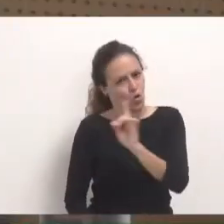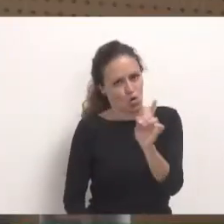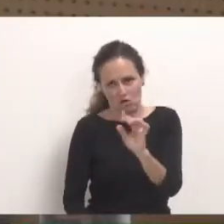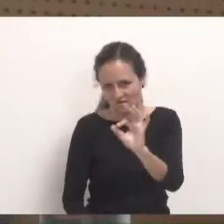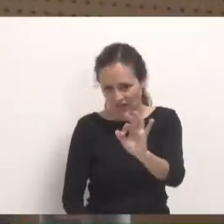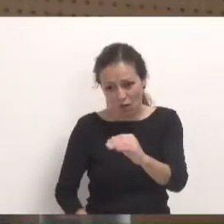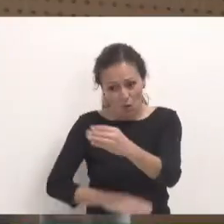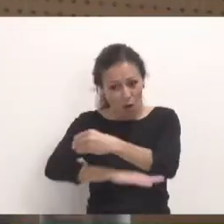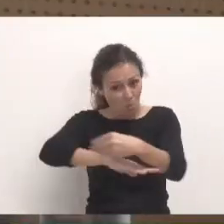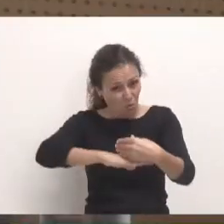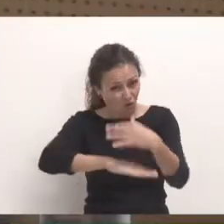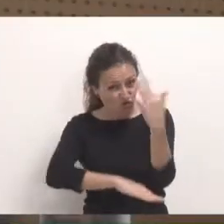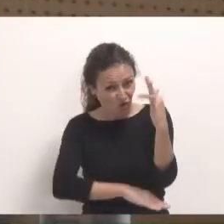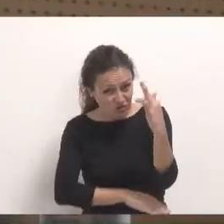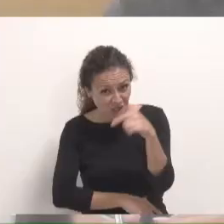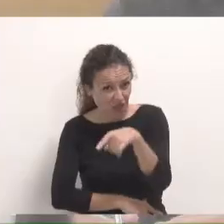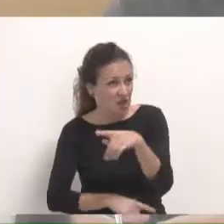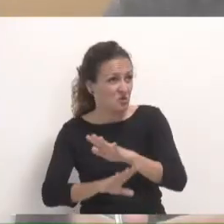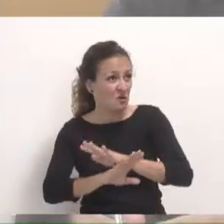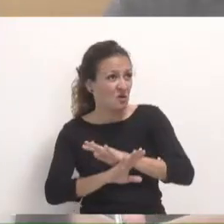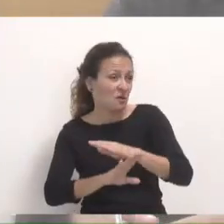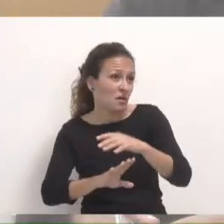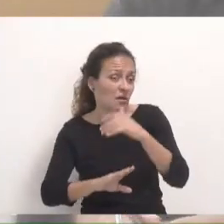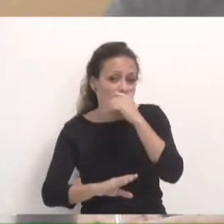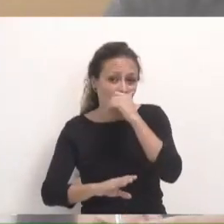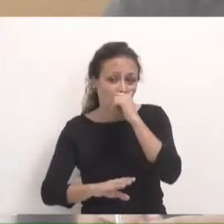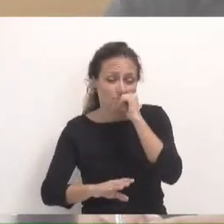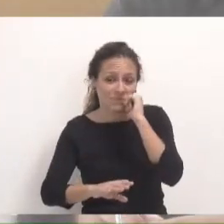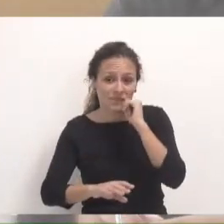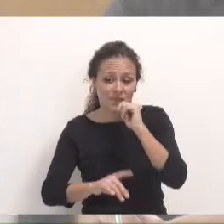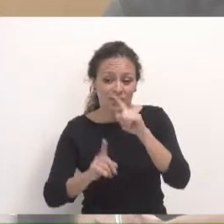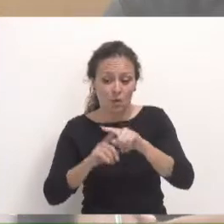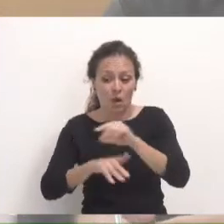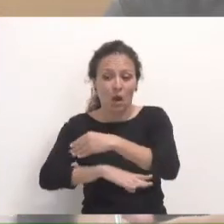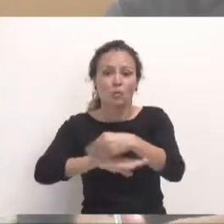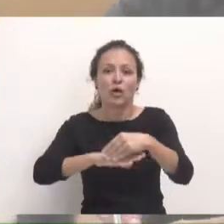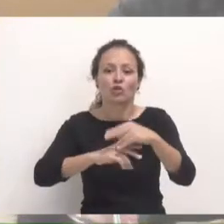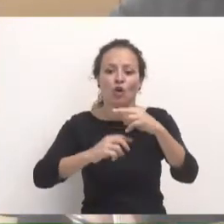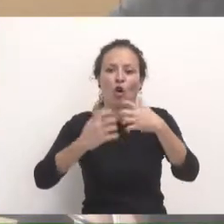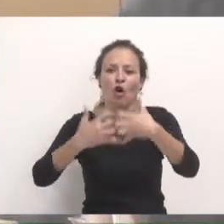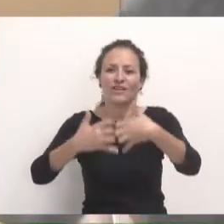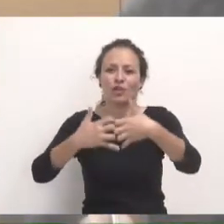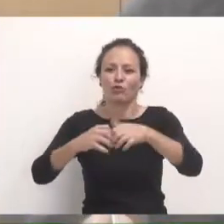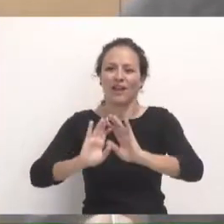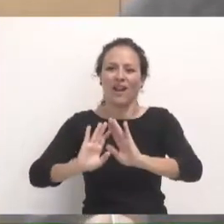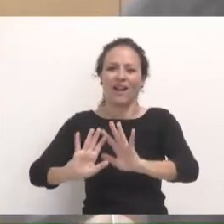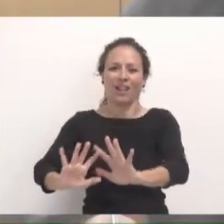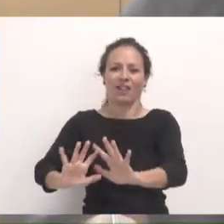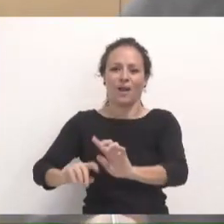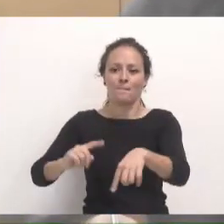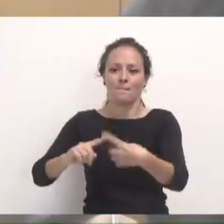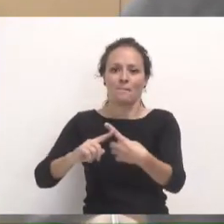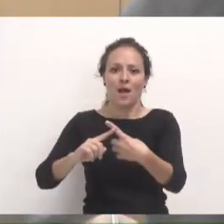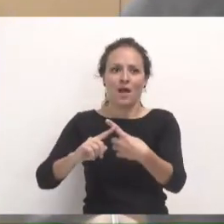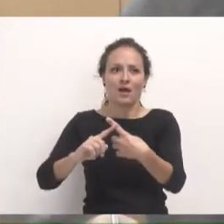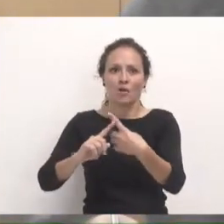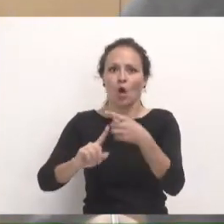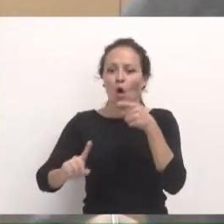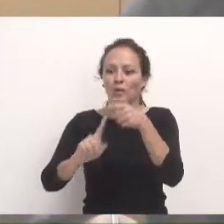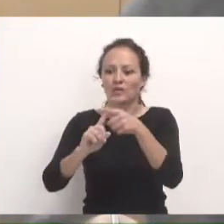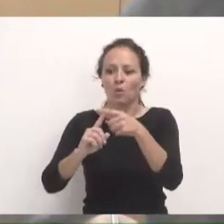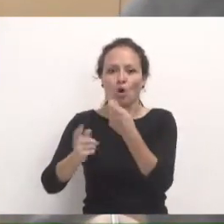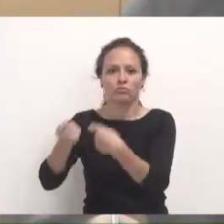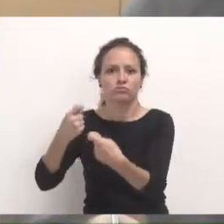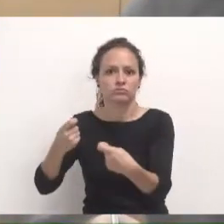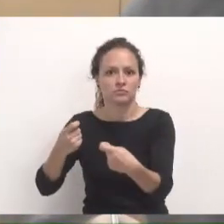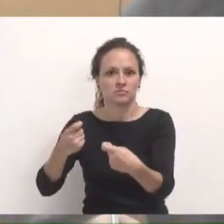ser solo un mero puerto industrial o un puerto comercial con destino a islas occidentales. Va a ser